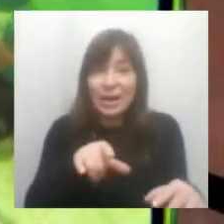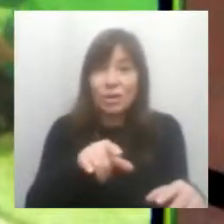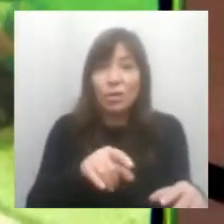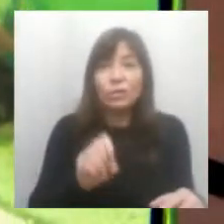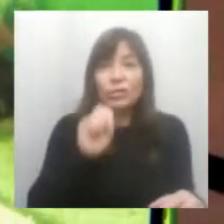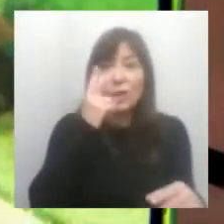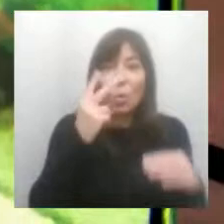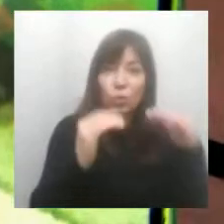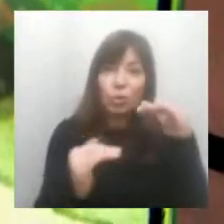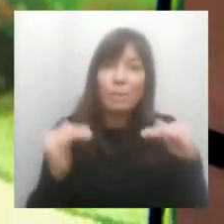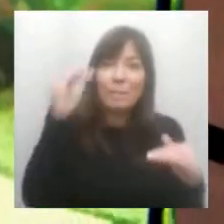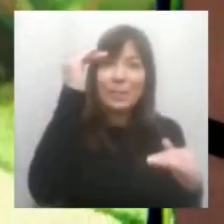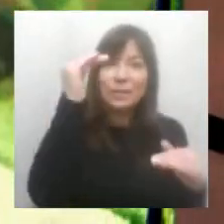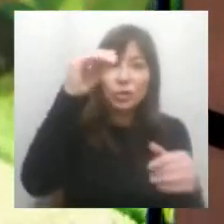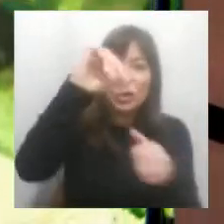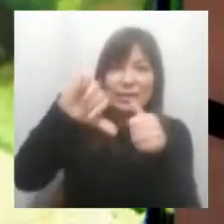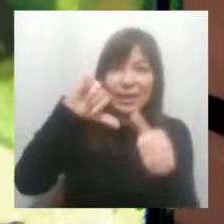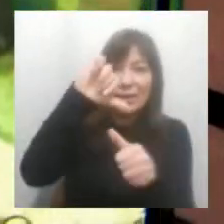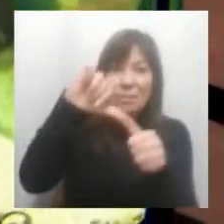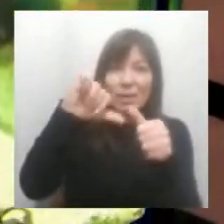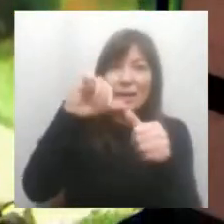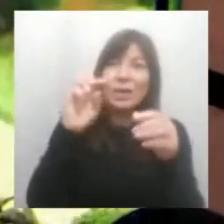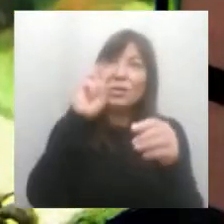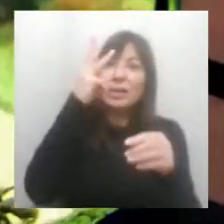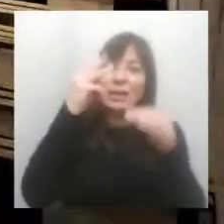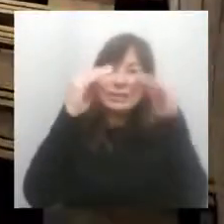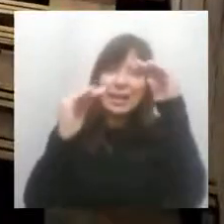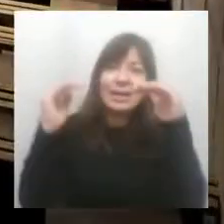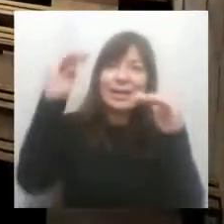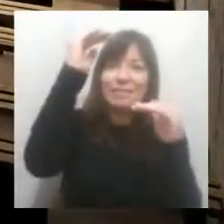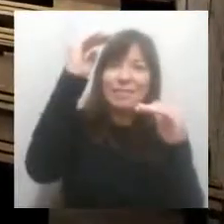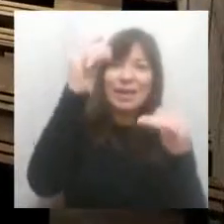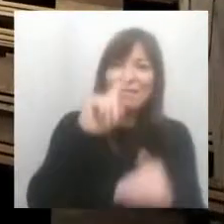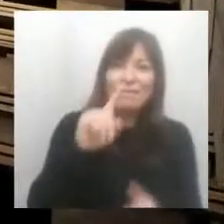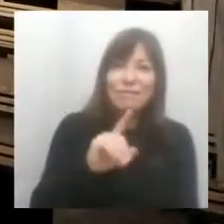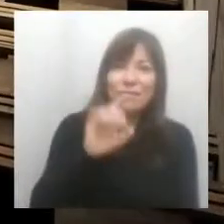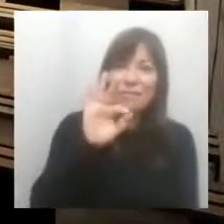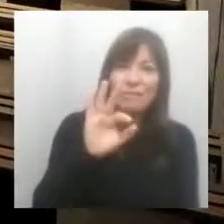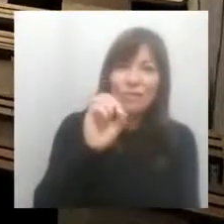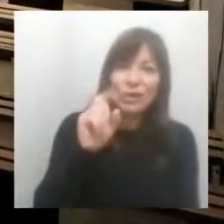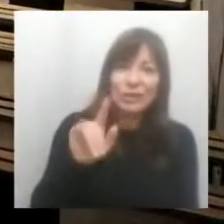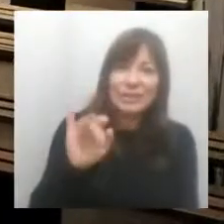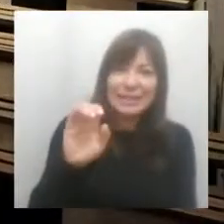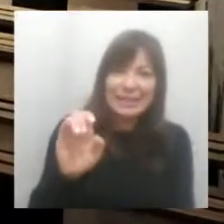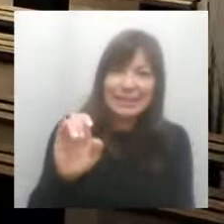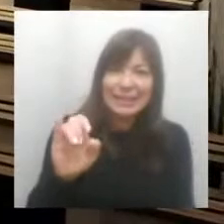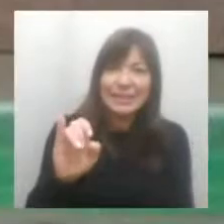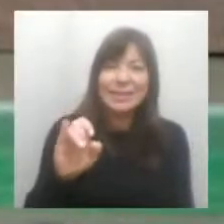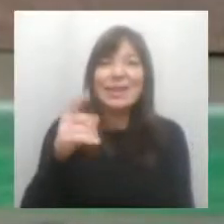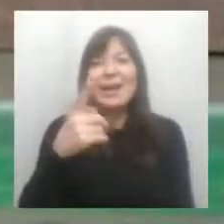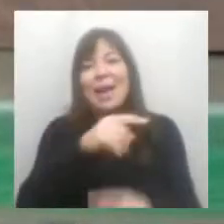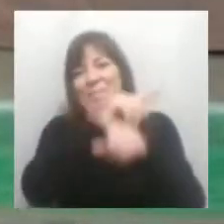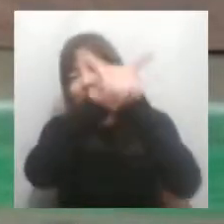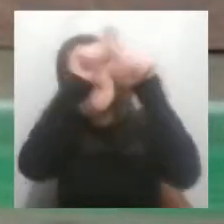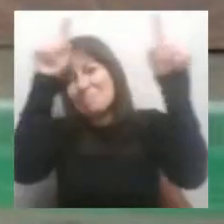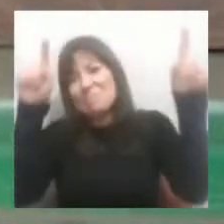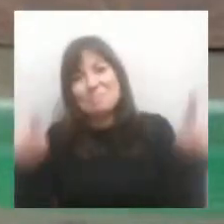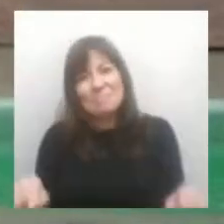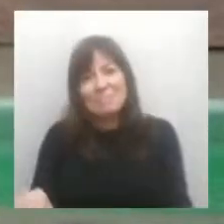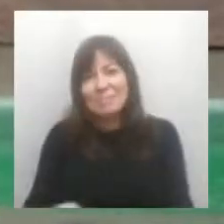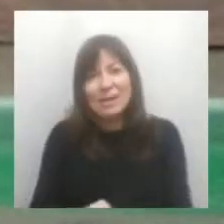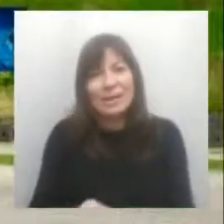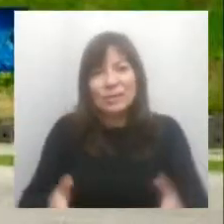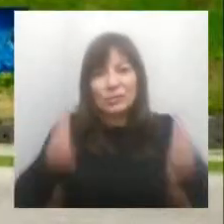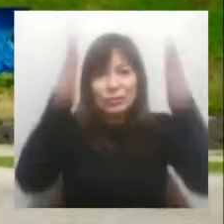más tropicales, y en el tercer nivel había una muestra de fósiles. O sea, era una propuesta que ocupaba todo el espacio. Incluso les quiero comentar que